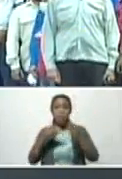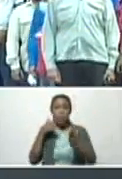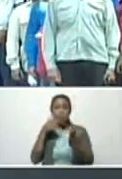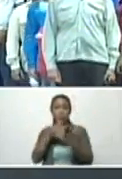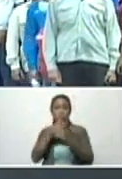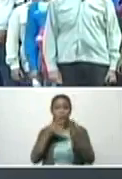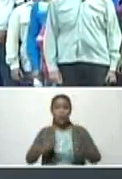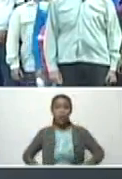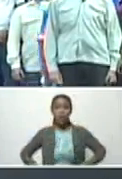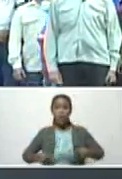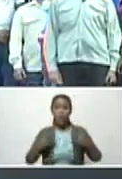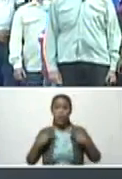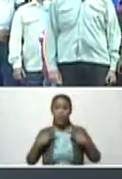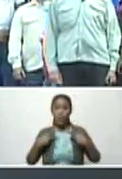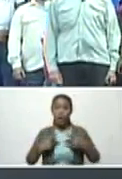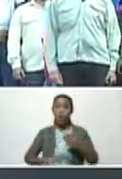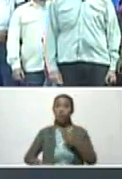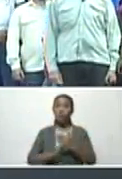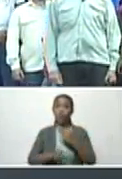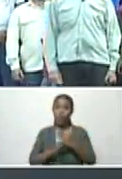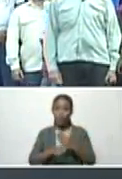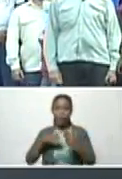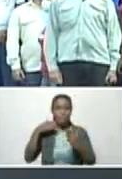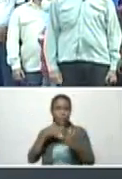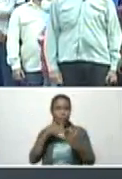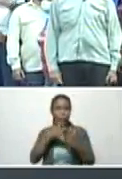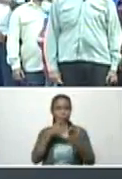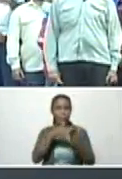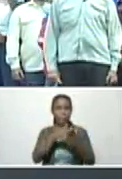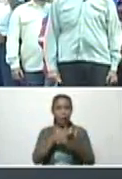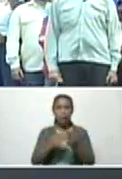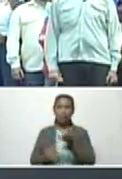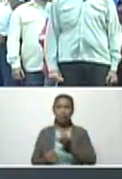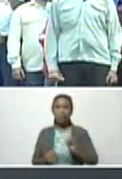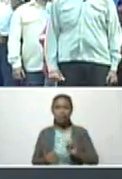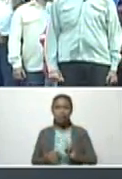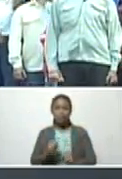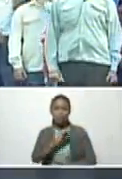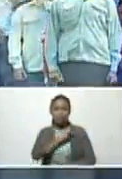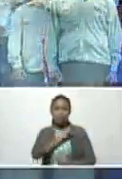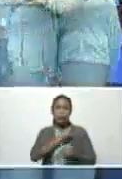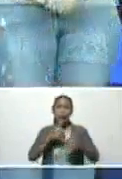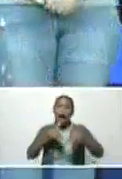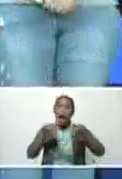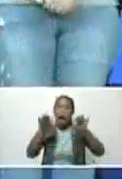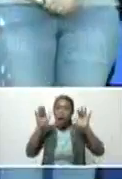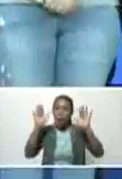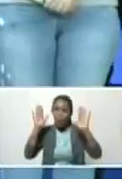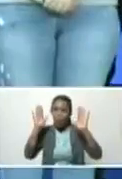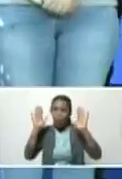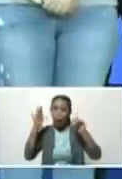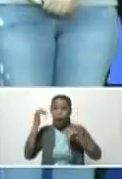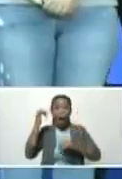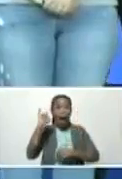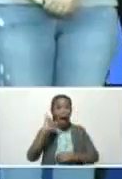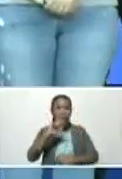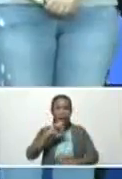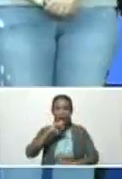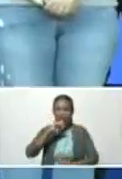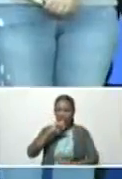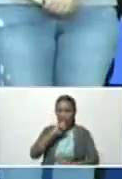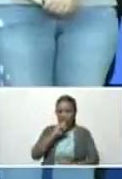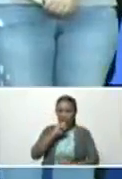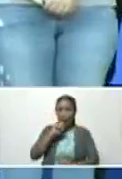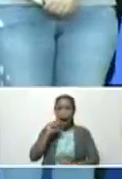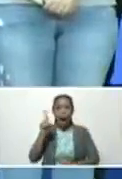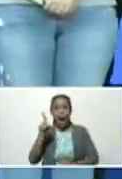vida y todavía es atacado por una izquierda cobarde que aún le tiene envidia